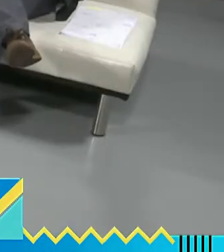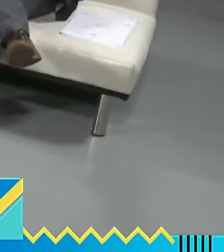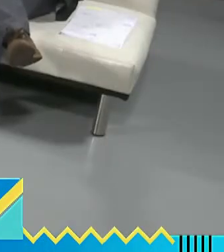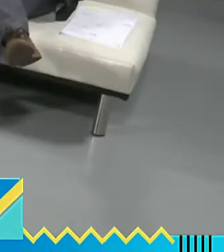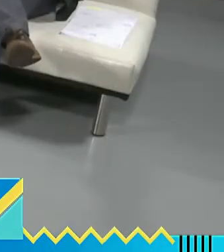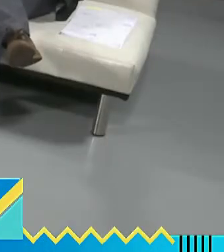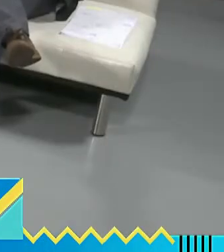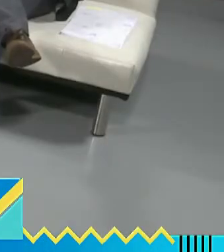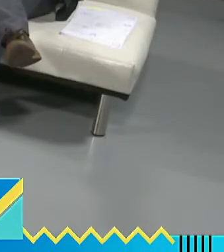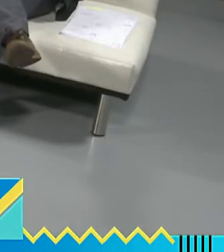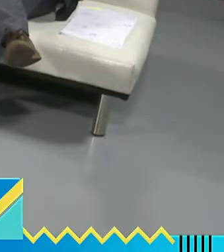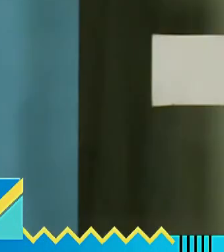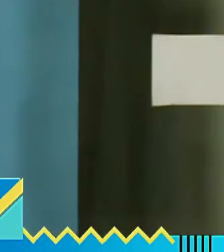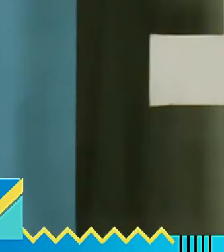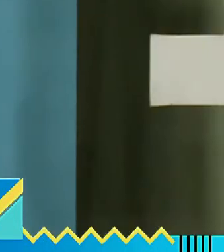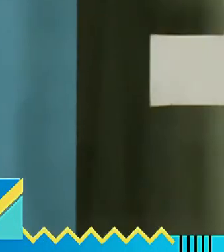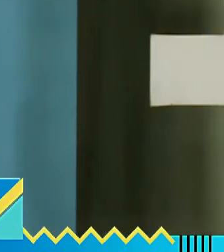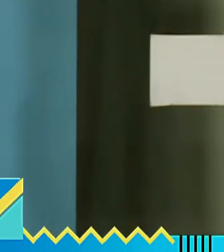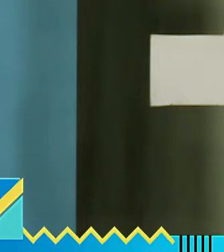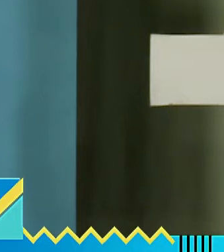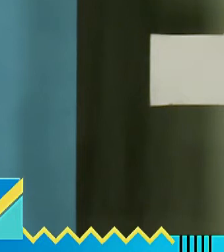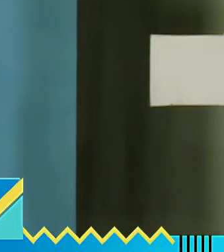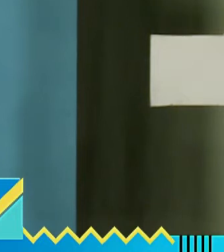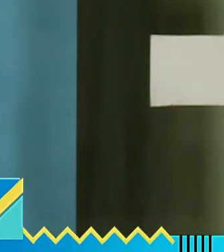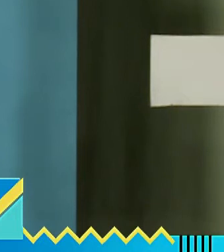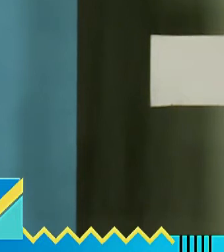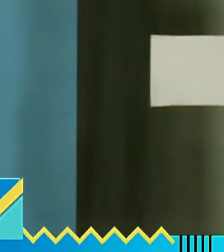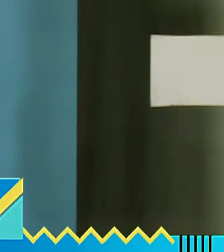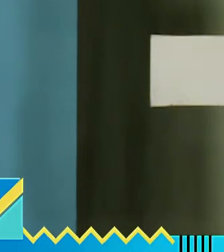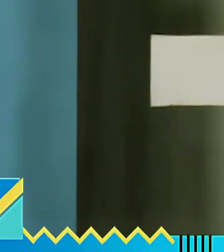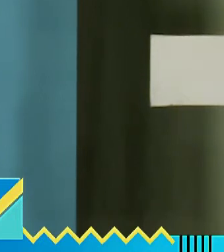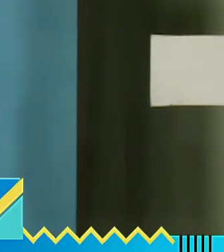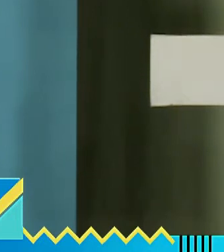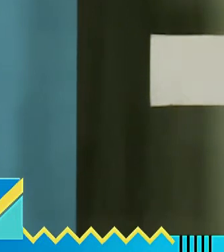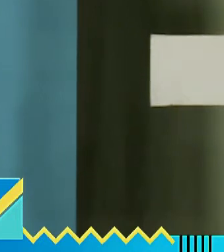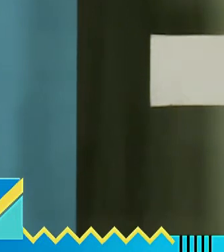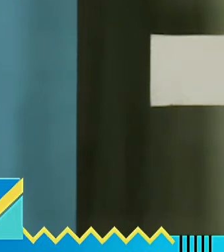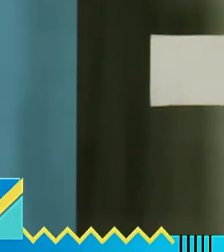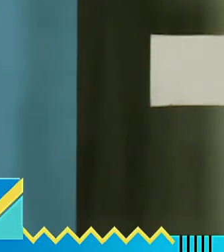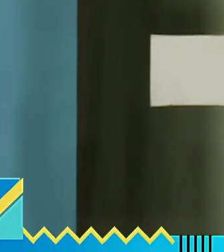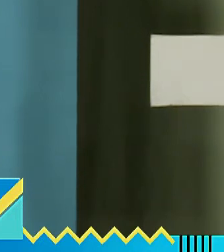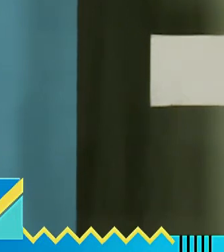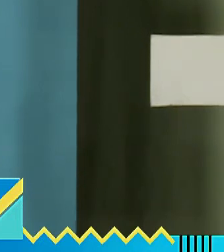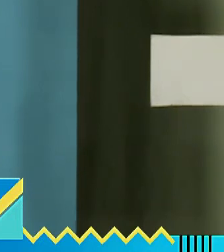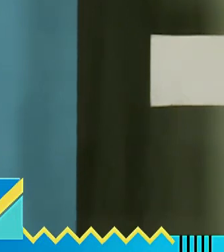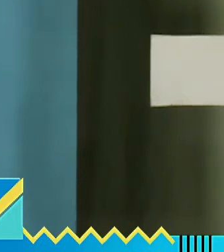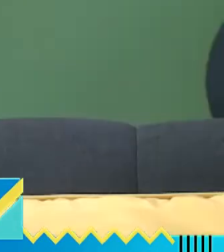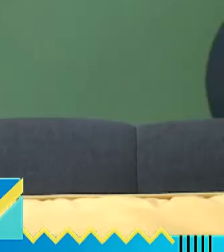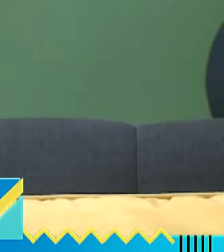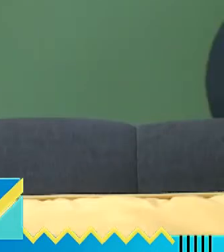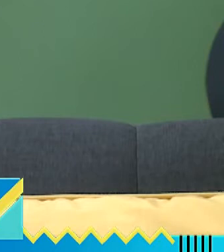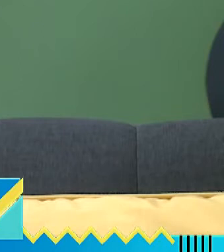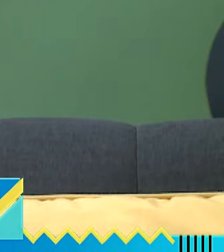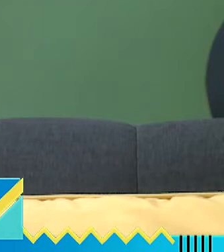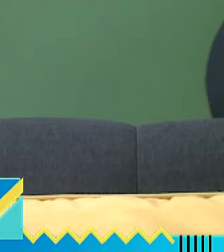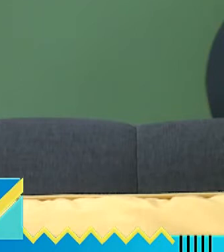social, sí. Así es. El termómetro social y le doy pie a Marcelo Sastre para ver la lectura de los twitters que tiene que ver con esta temática. A ver qué dice la gente, ¿no? Porque